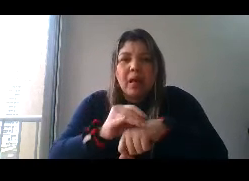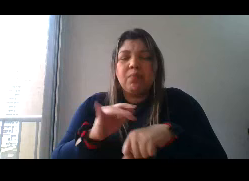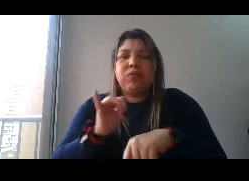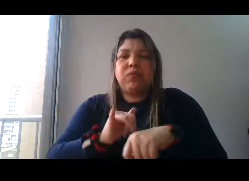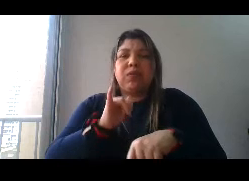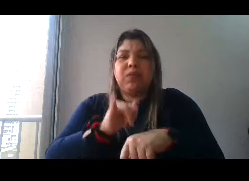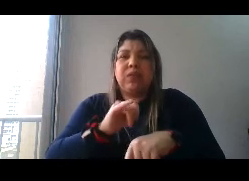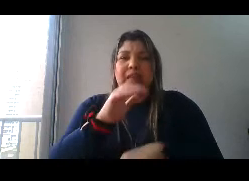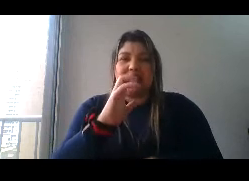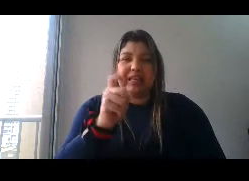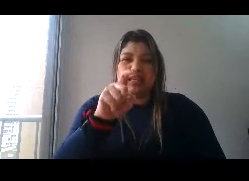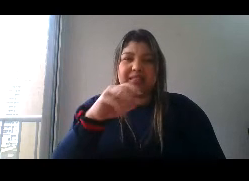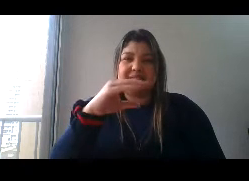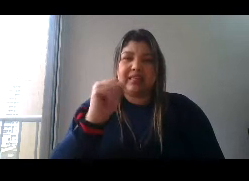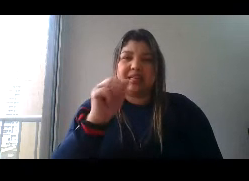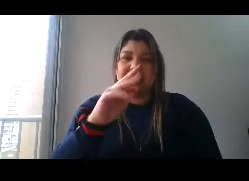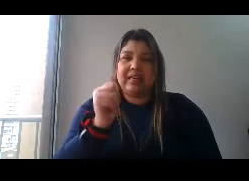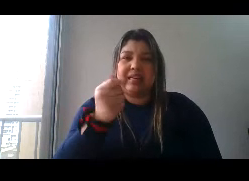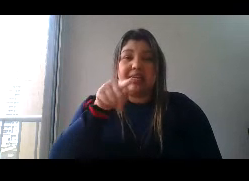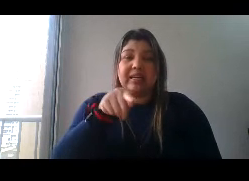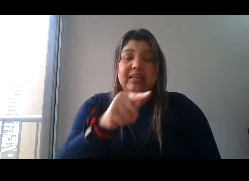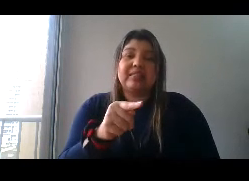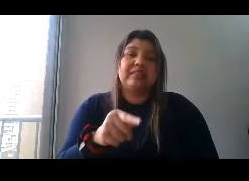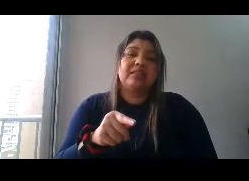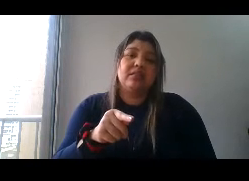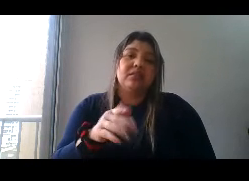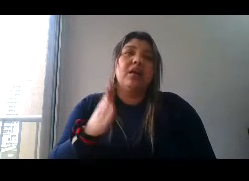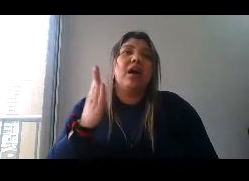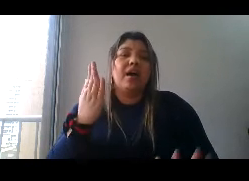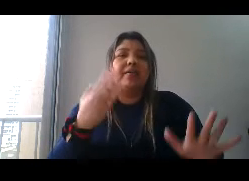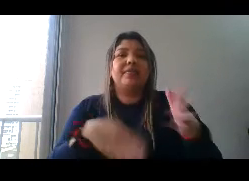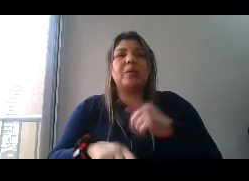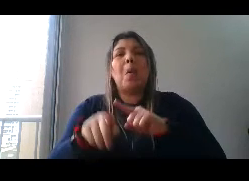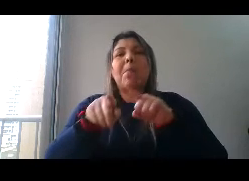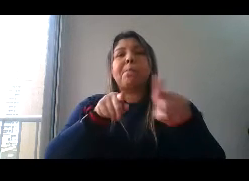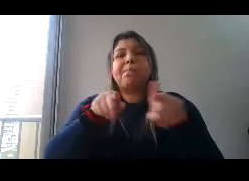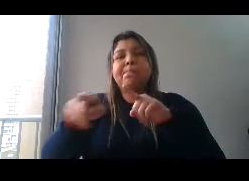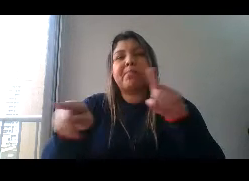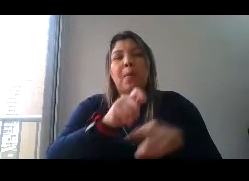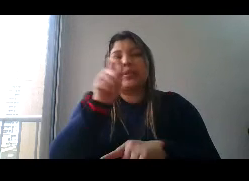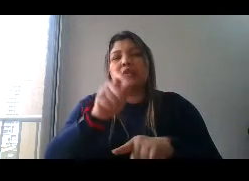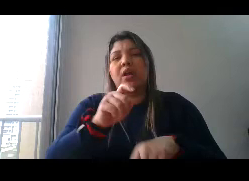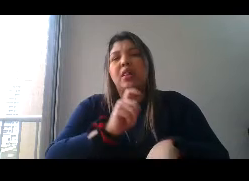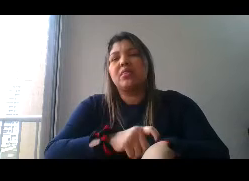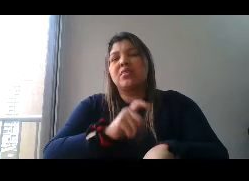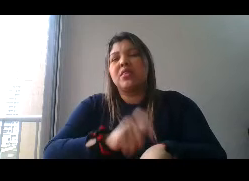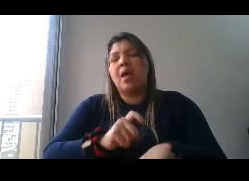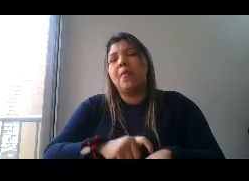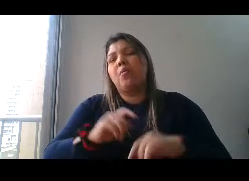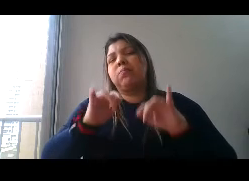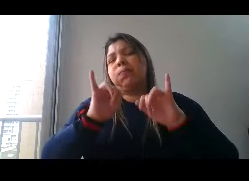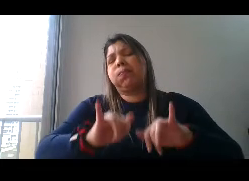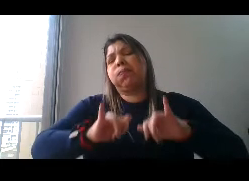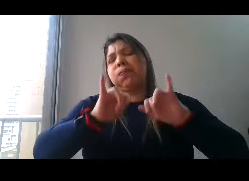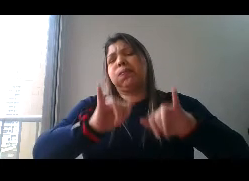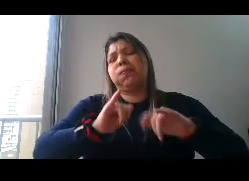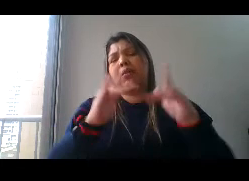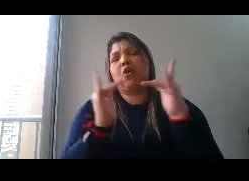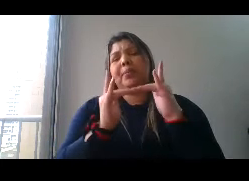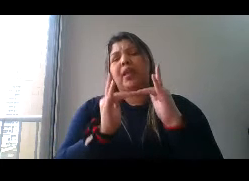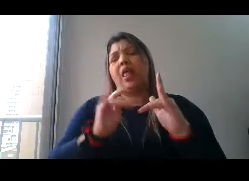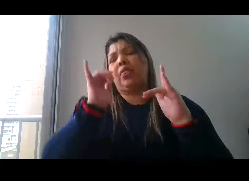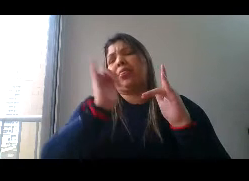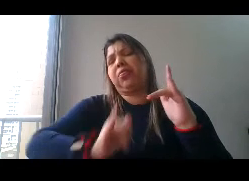tenemos muchos más pacientes que demoran el tiempo de estancia hospitalaria. Y